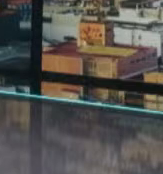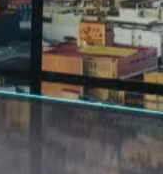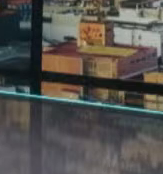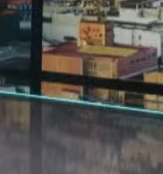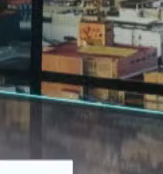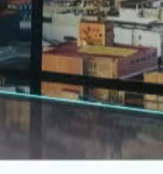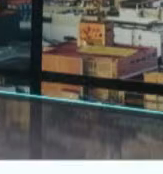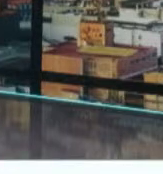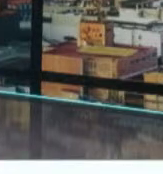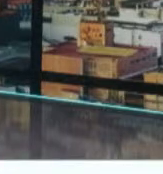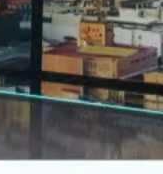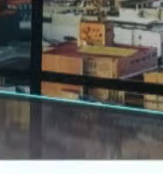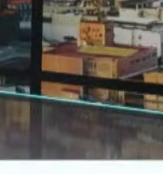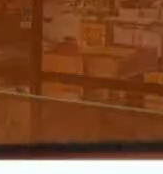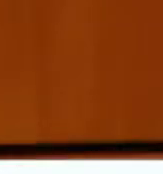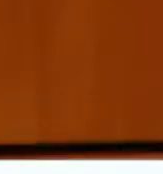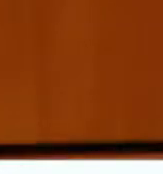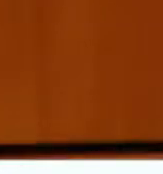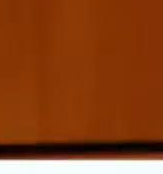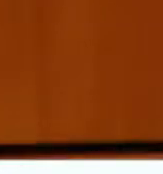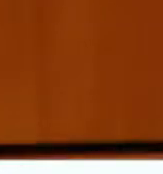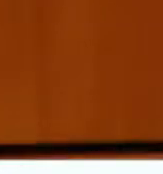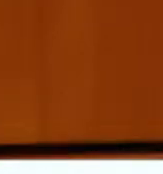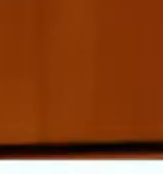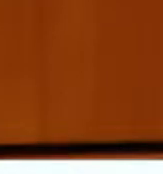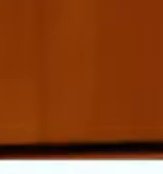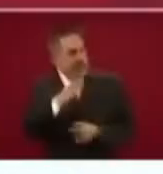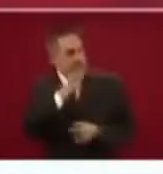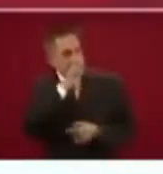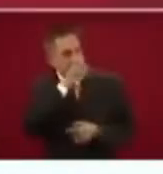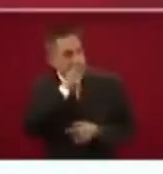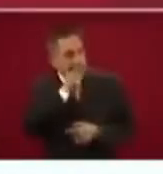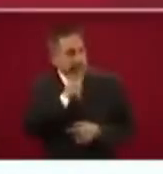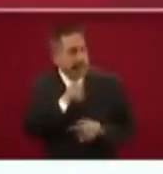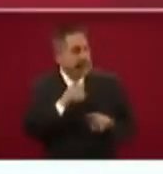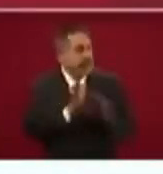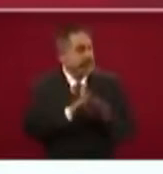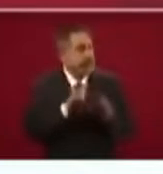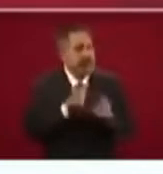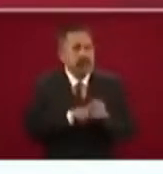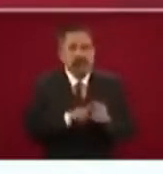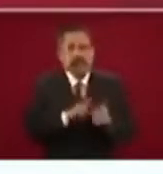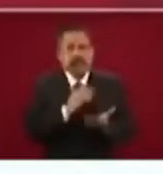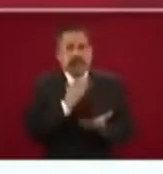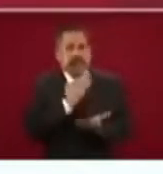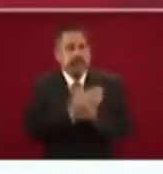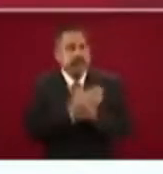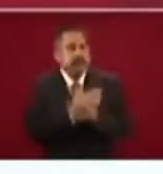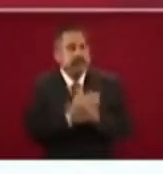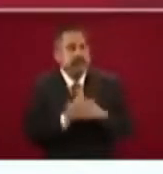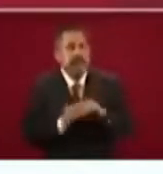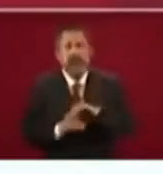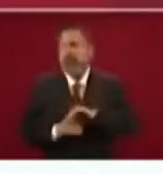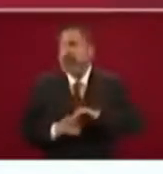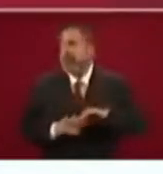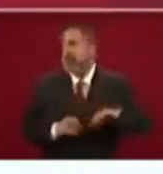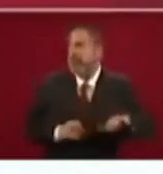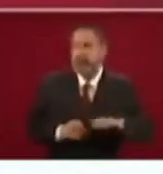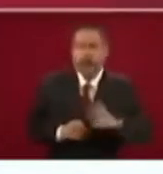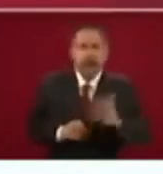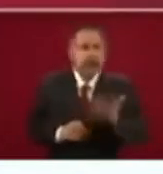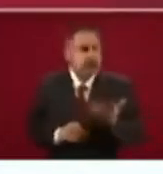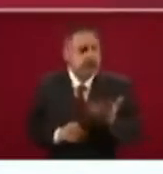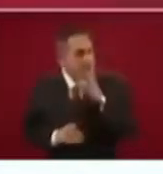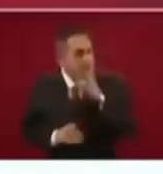una verdadera extorsión mediática criminal. Esto luego de la filtración de supuestos audios en los que el fiscal, más